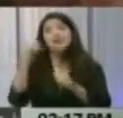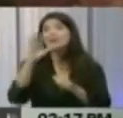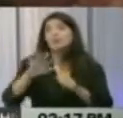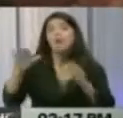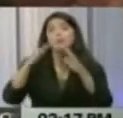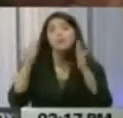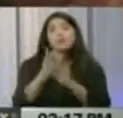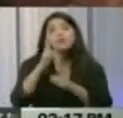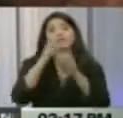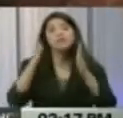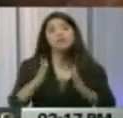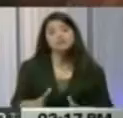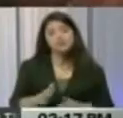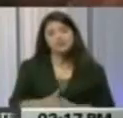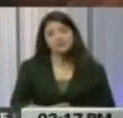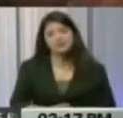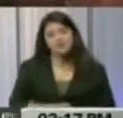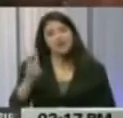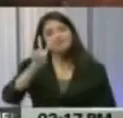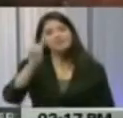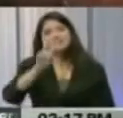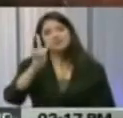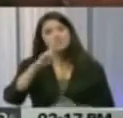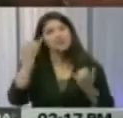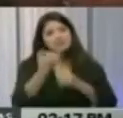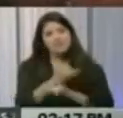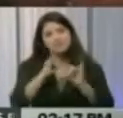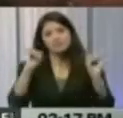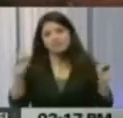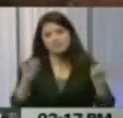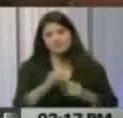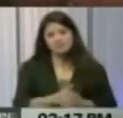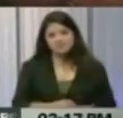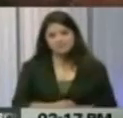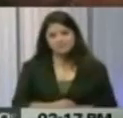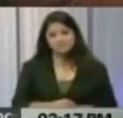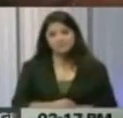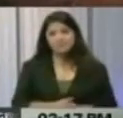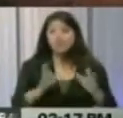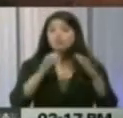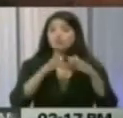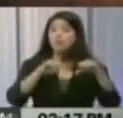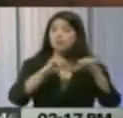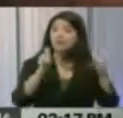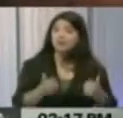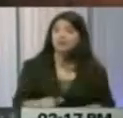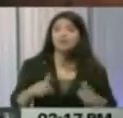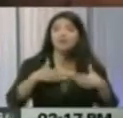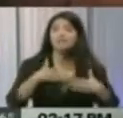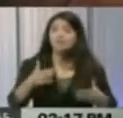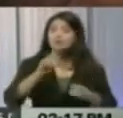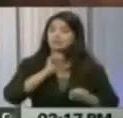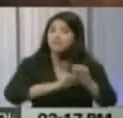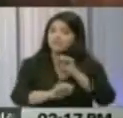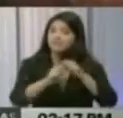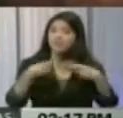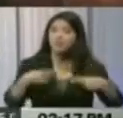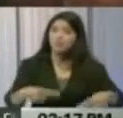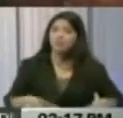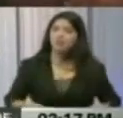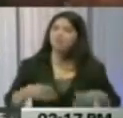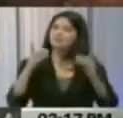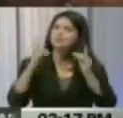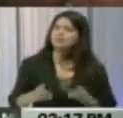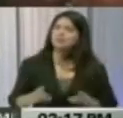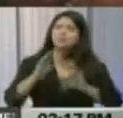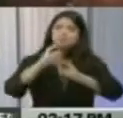como Venezuela, como país independiente. La red de artistas intelectuales por la humanidad, en defensa de la humanidad, ha